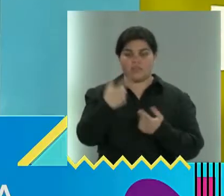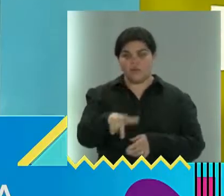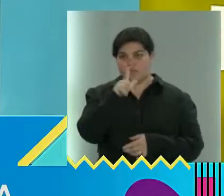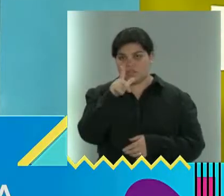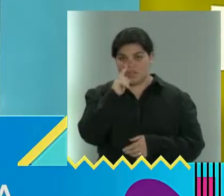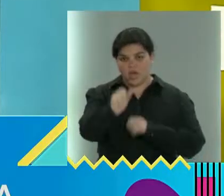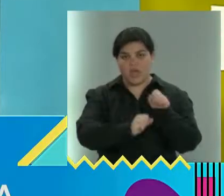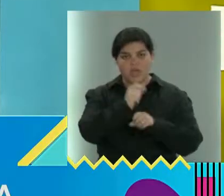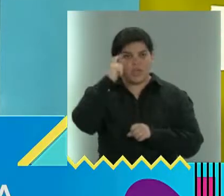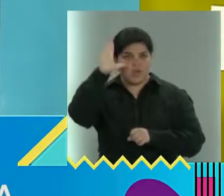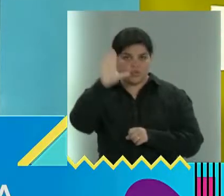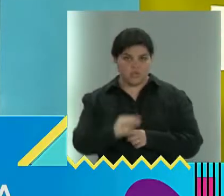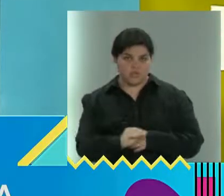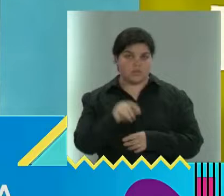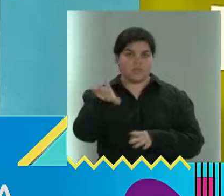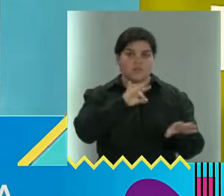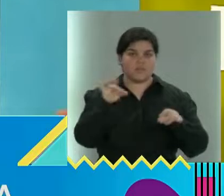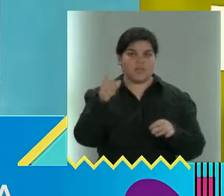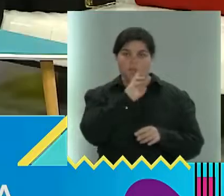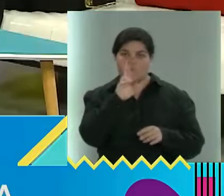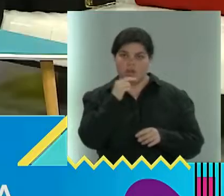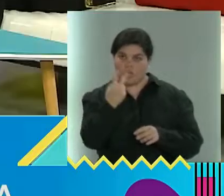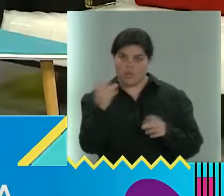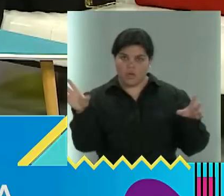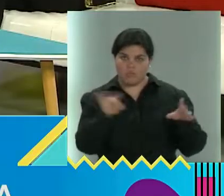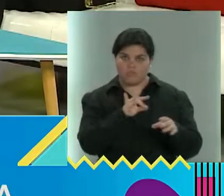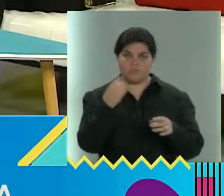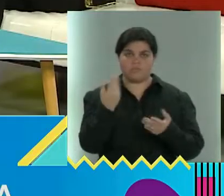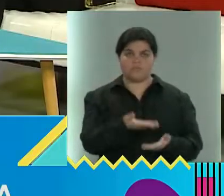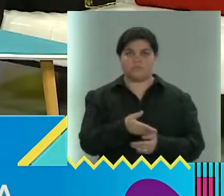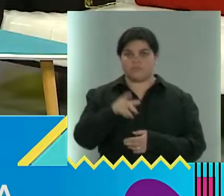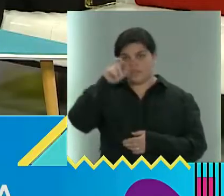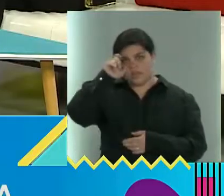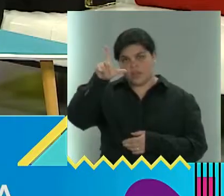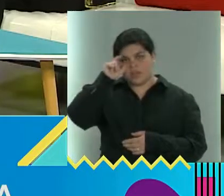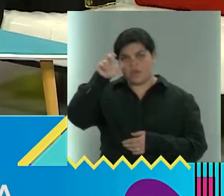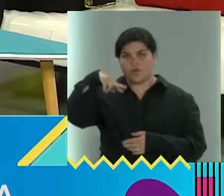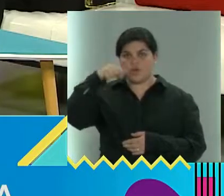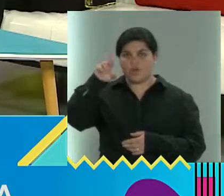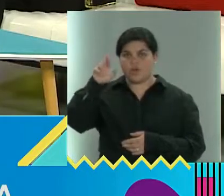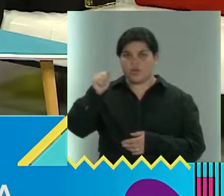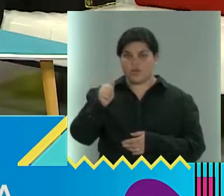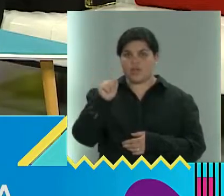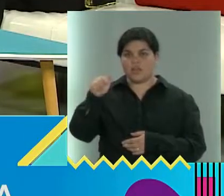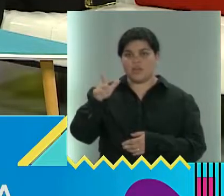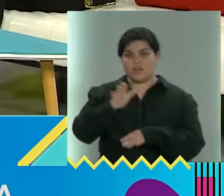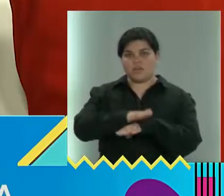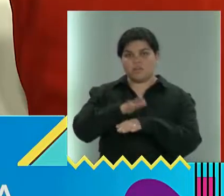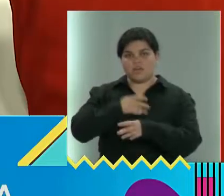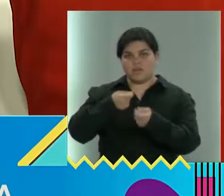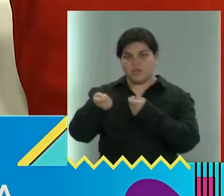las 20. Y las presentamos a ellas, a nuestras invitadas. En primer lugar, bueno, está Leonora Valdivieso, responsable del área de